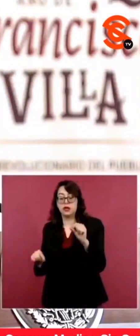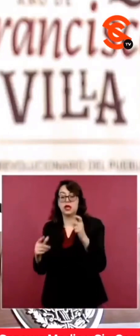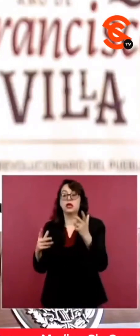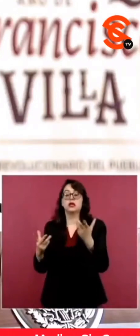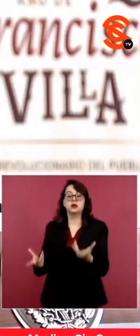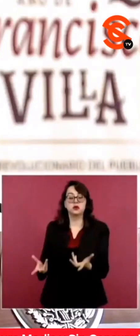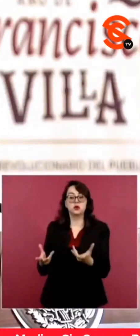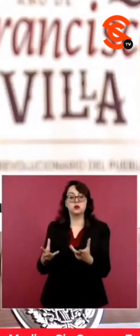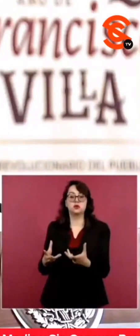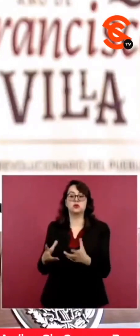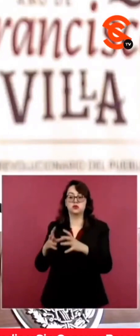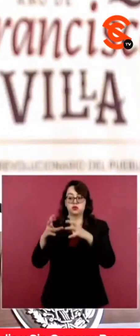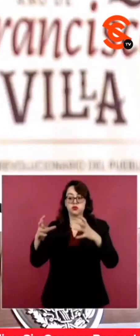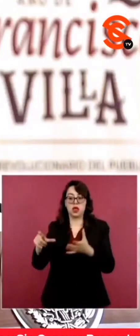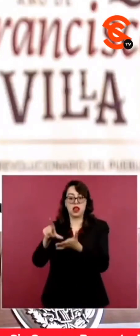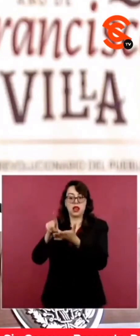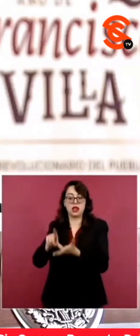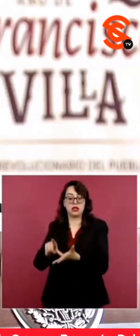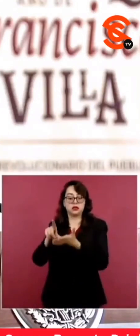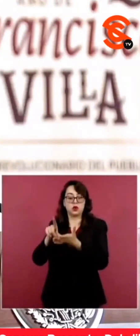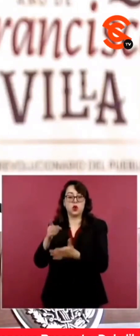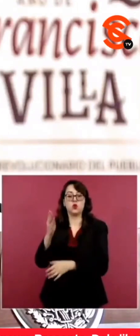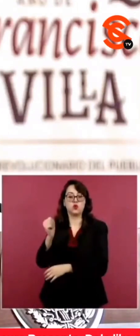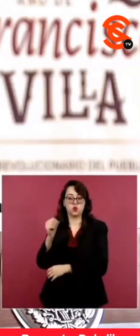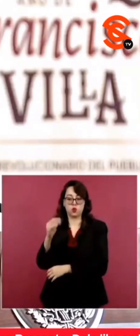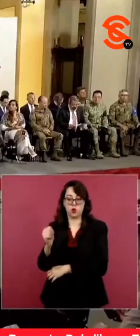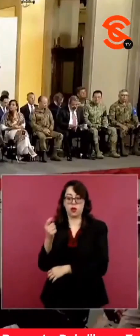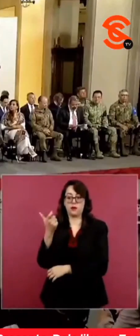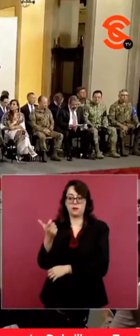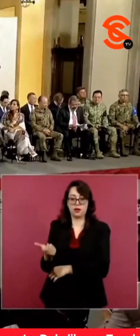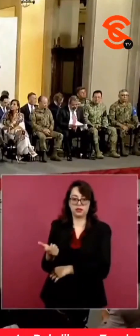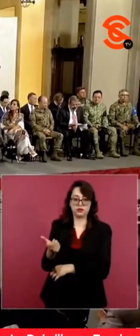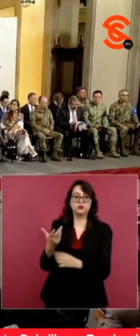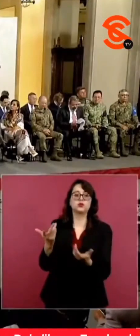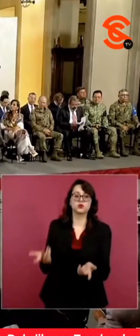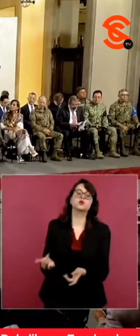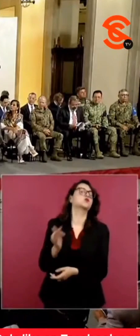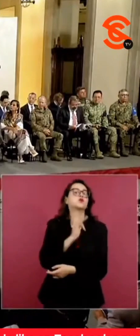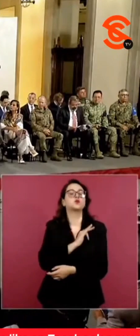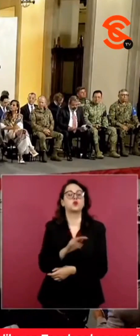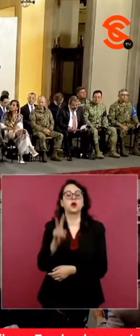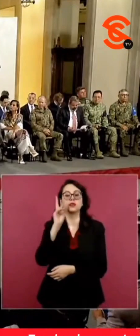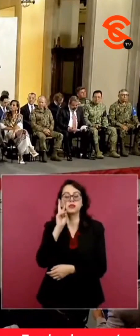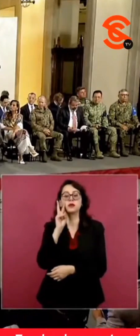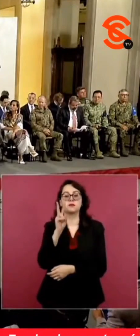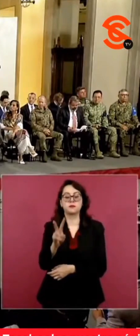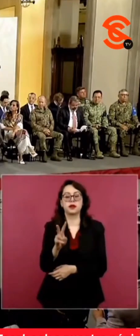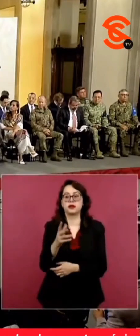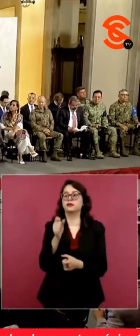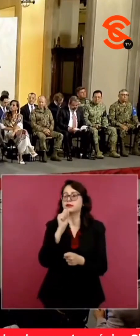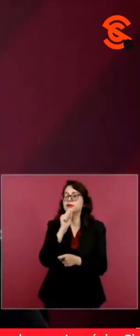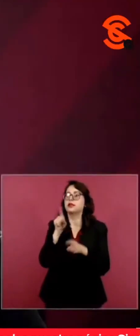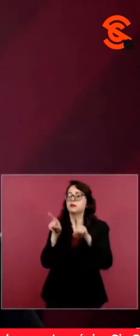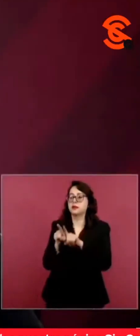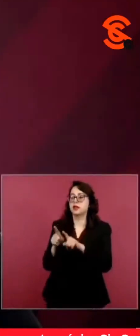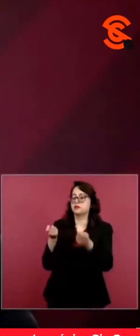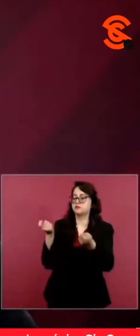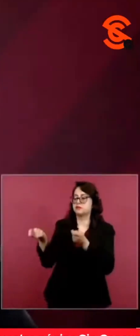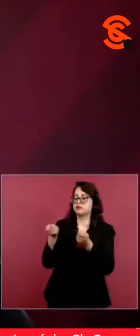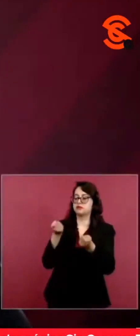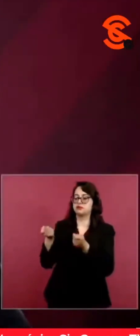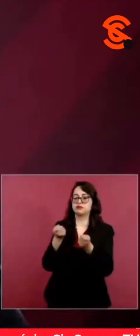en México, 9 pesos con 9 centavos. Pueden ver que también aquí el programa de precios